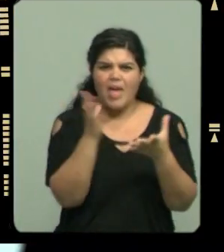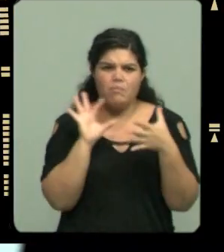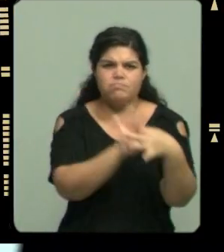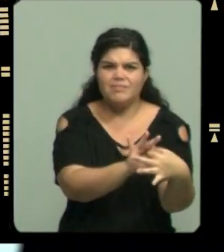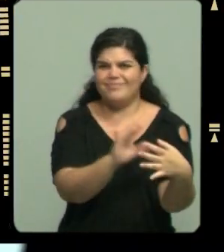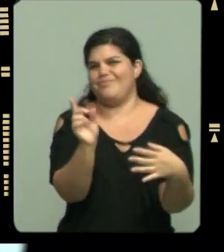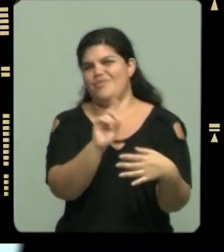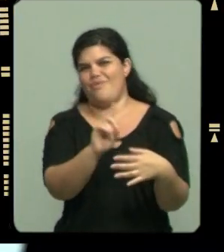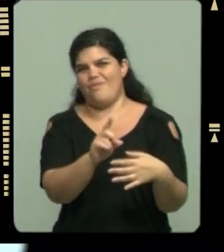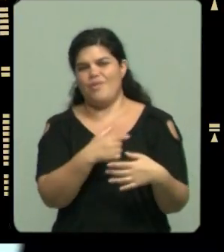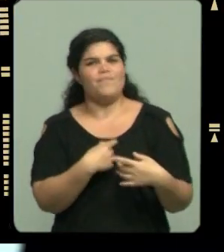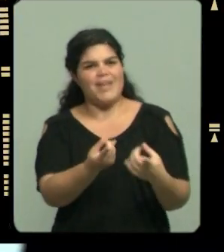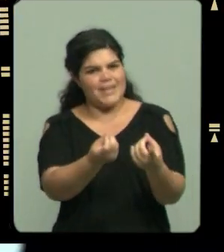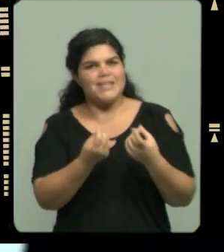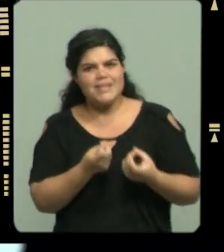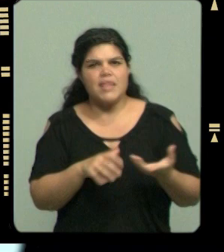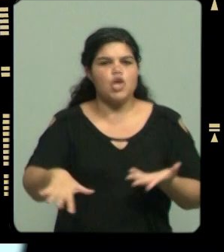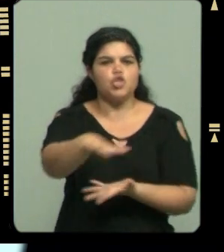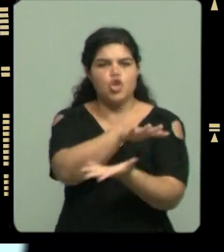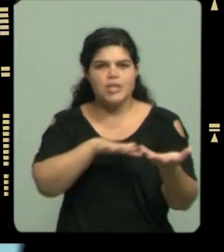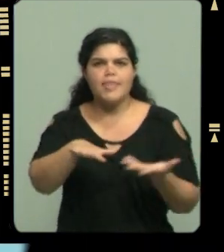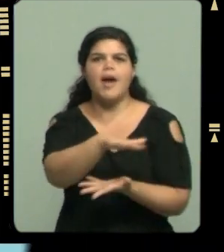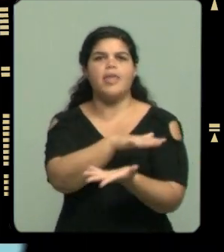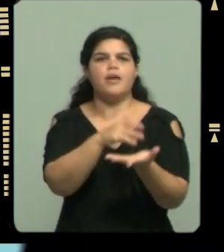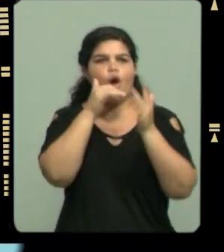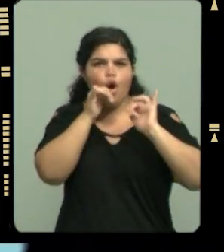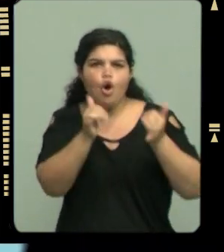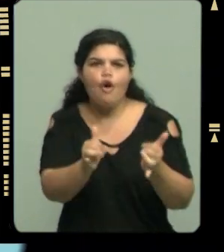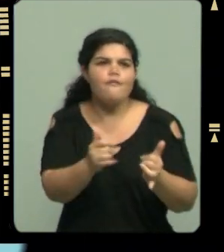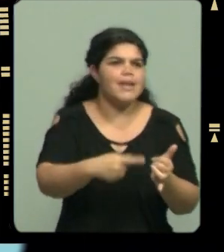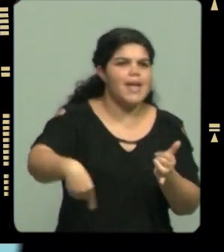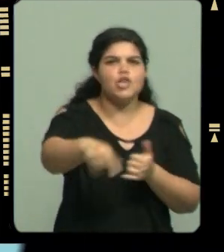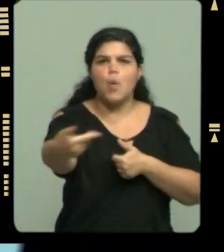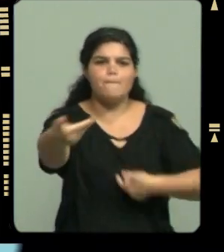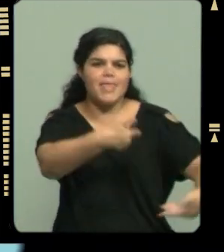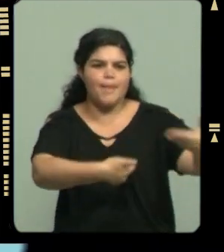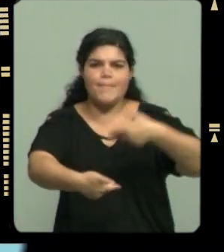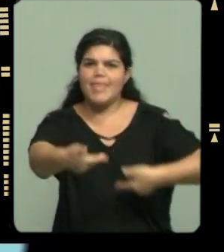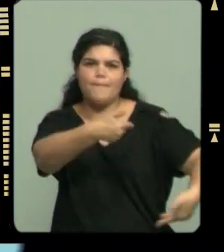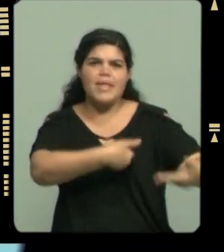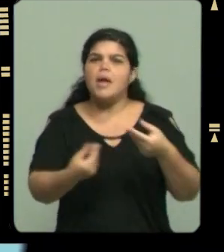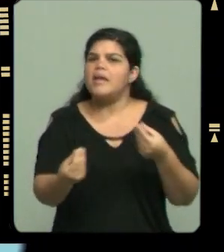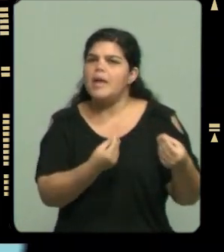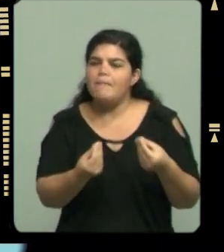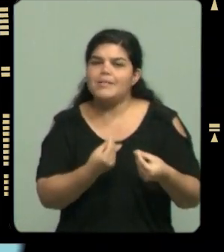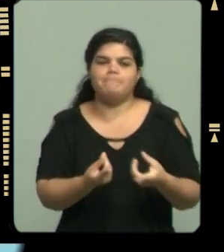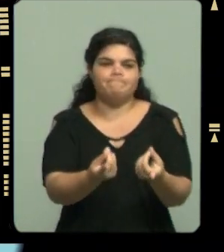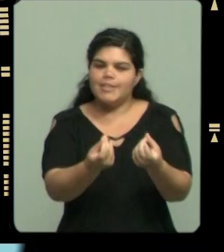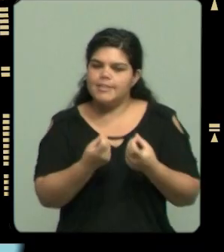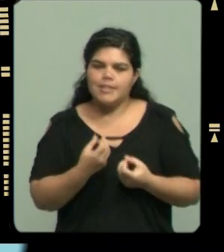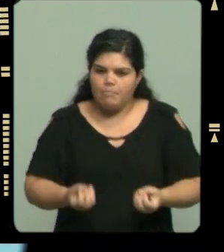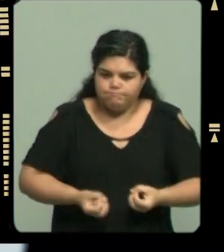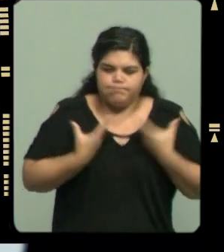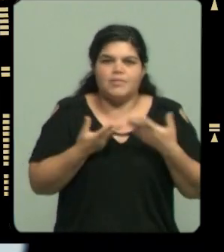nueva redefinición de la eficiencia que hablábamos recién. La sociedad está pidiendo, y los jóvenes sobre todo, nos están pidiendo desarrollar